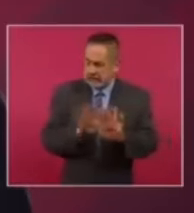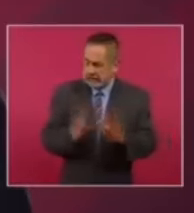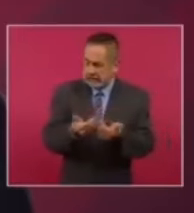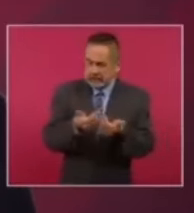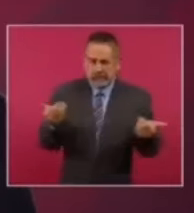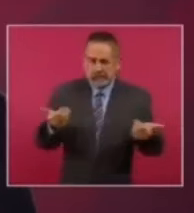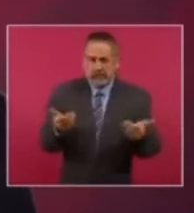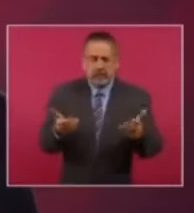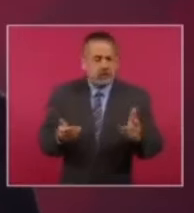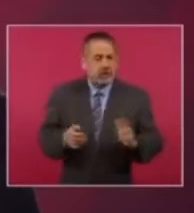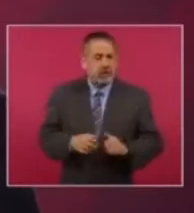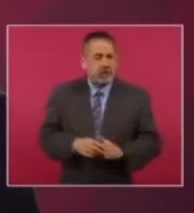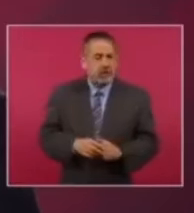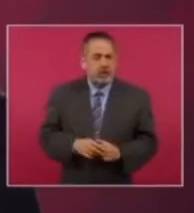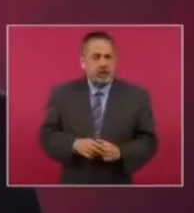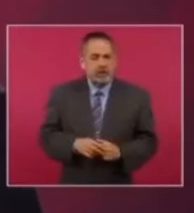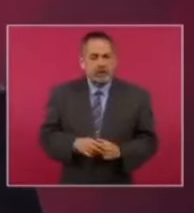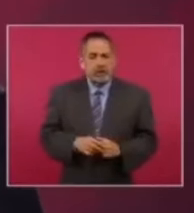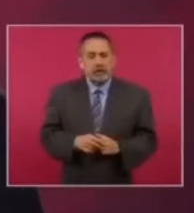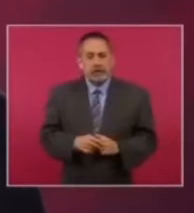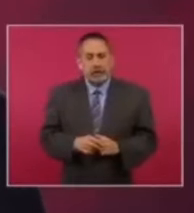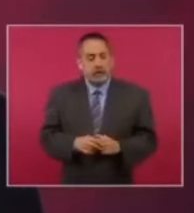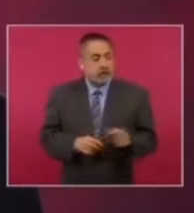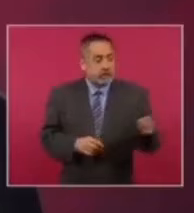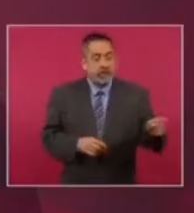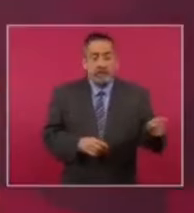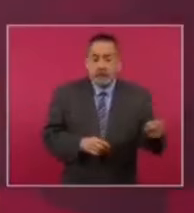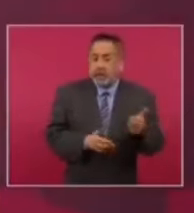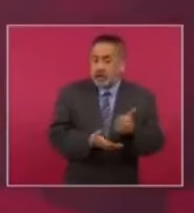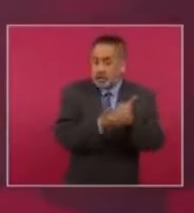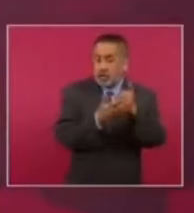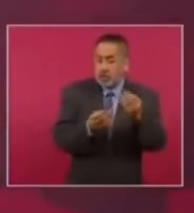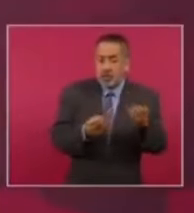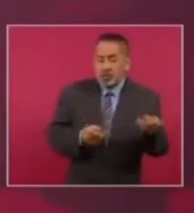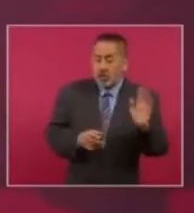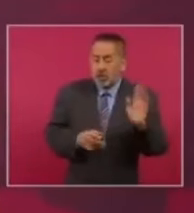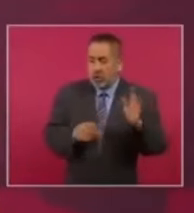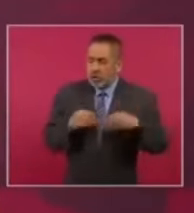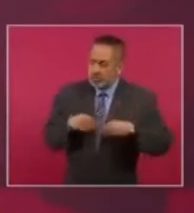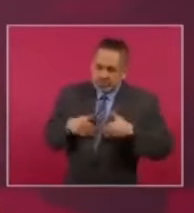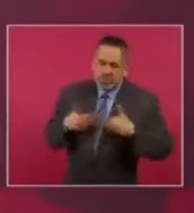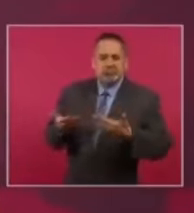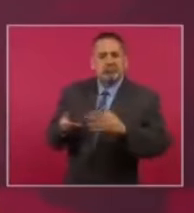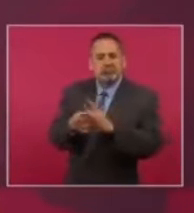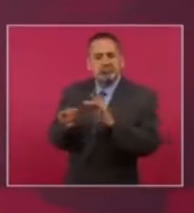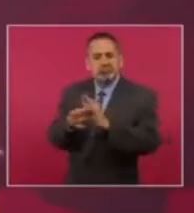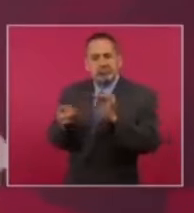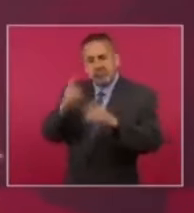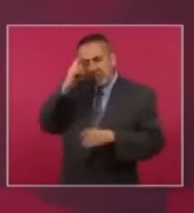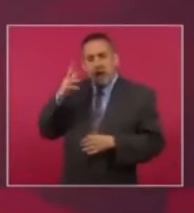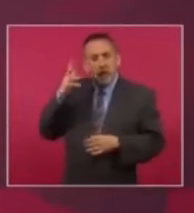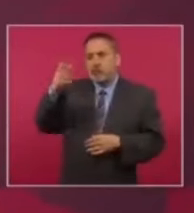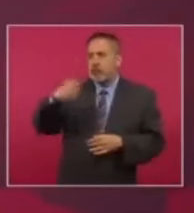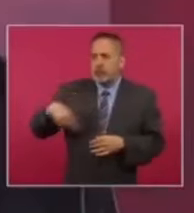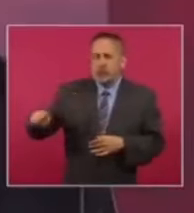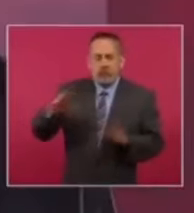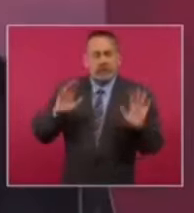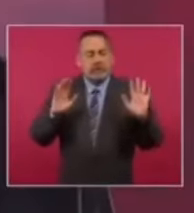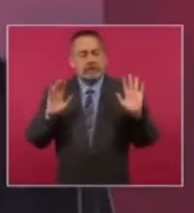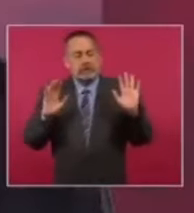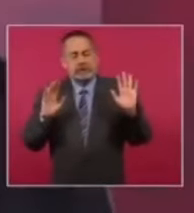es que eso es una gran contribución para el futuro de la vida pública del país